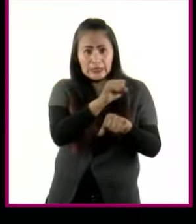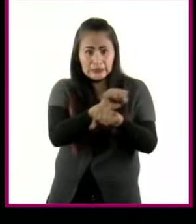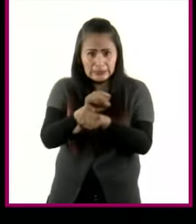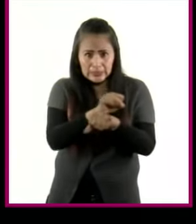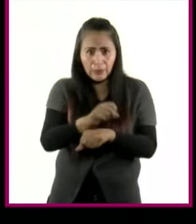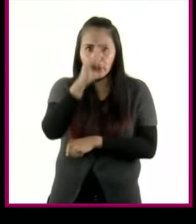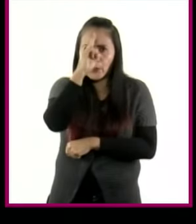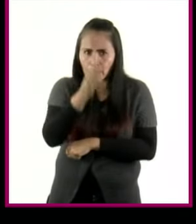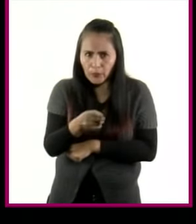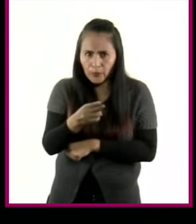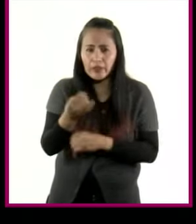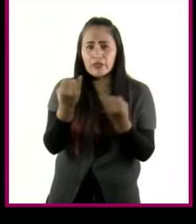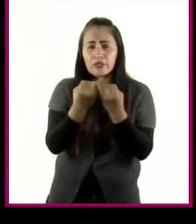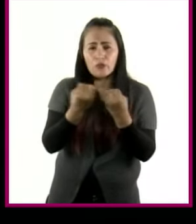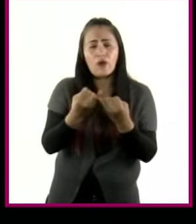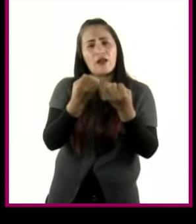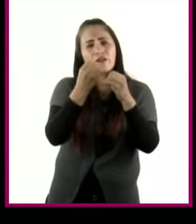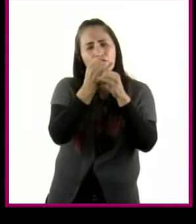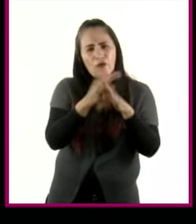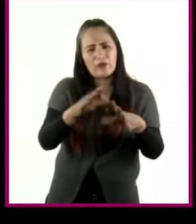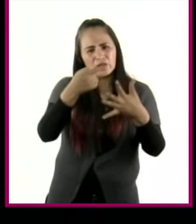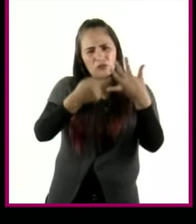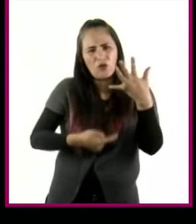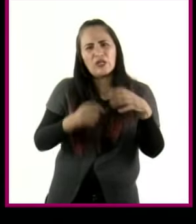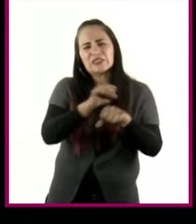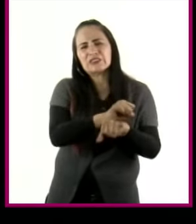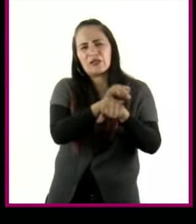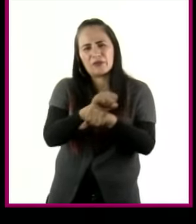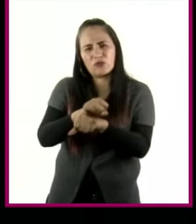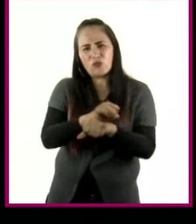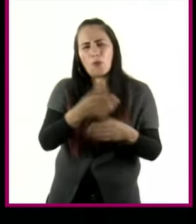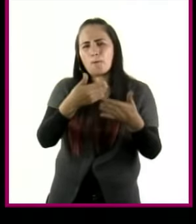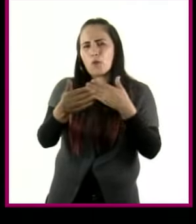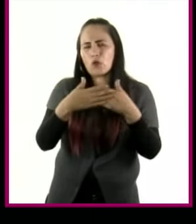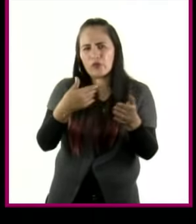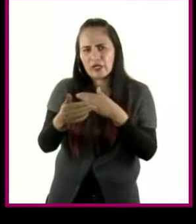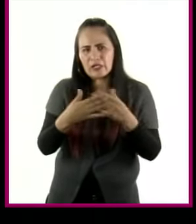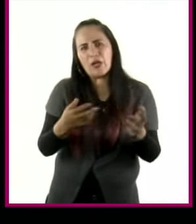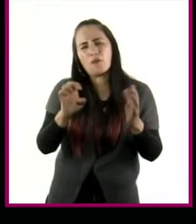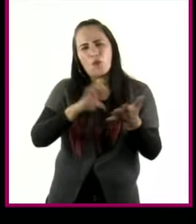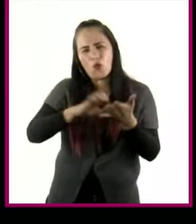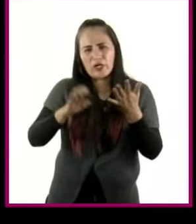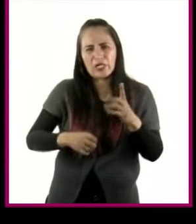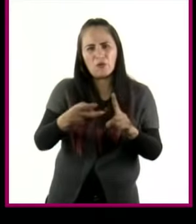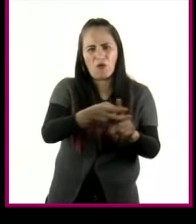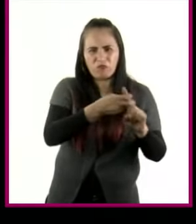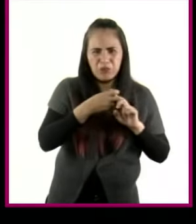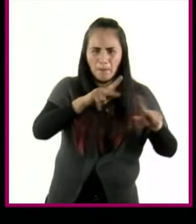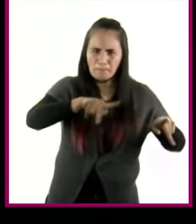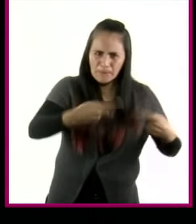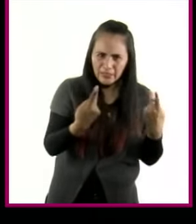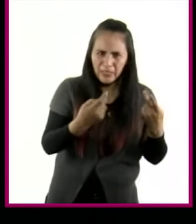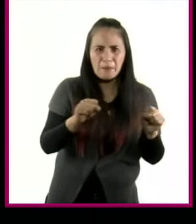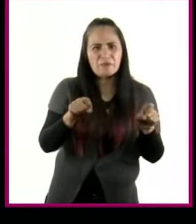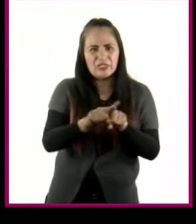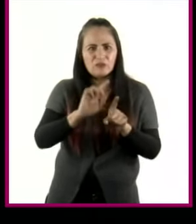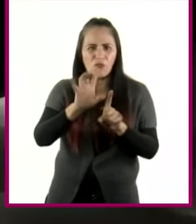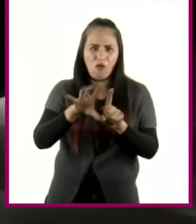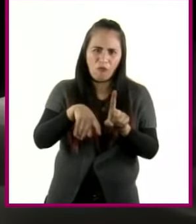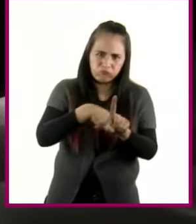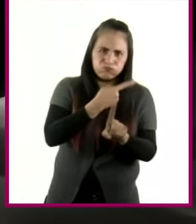también información sobre tipos de esclavitud moderna, entre los que tenemos la trata de personas y la explotación